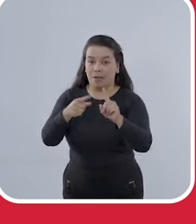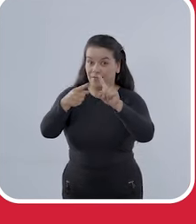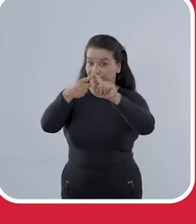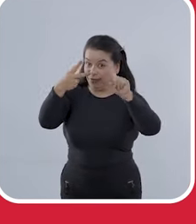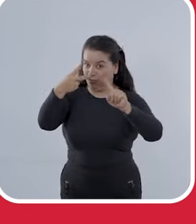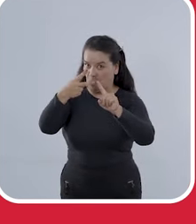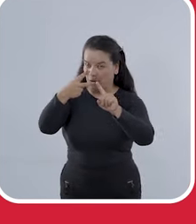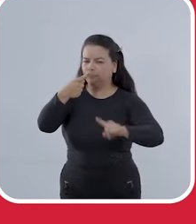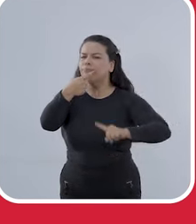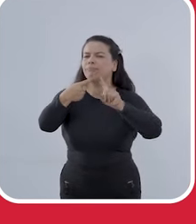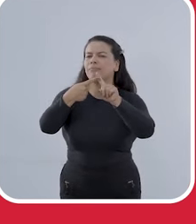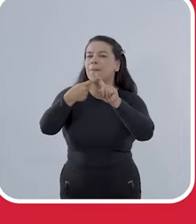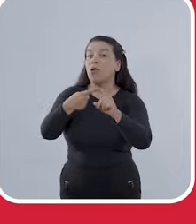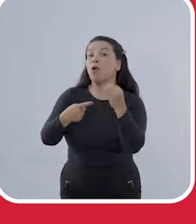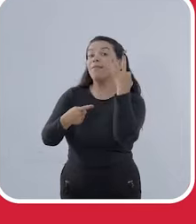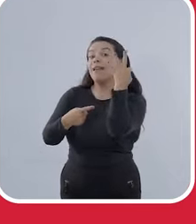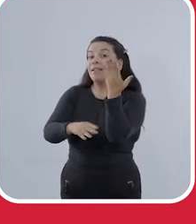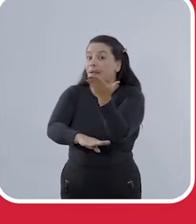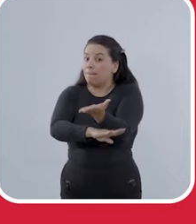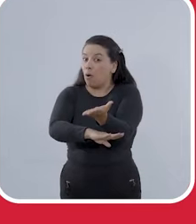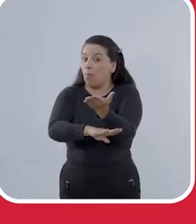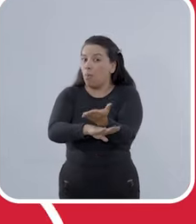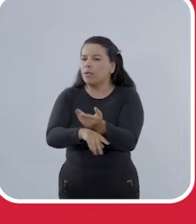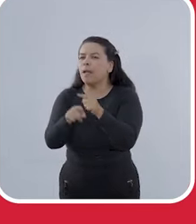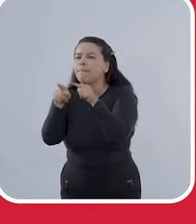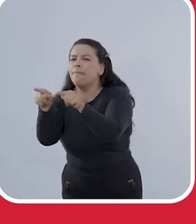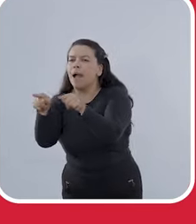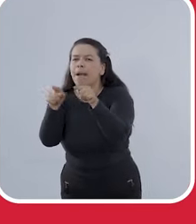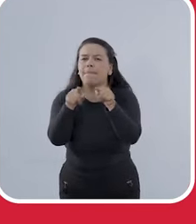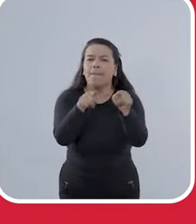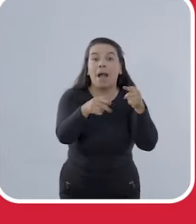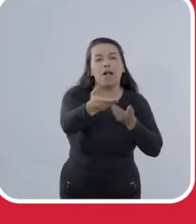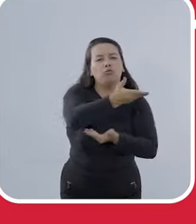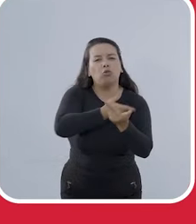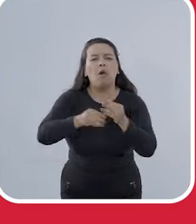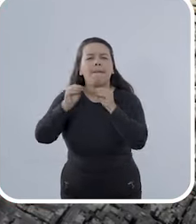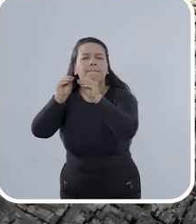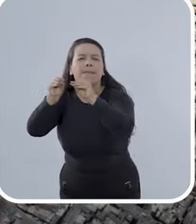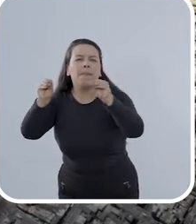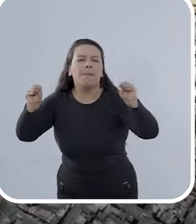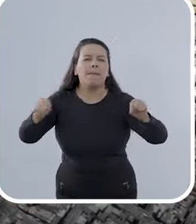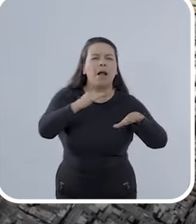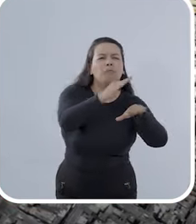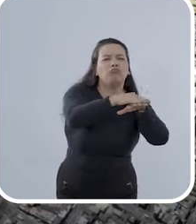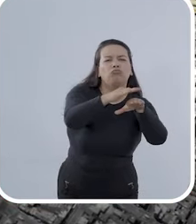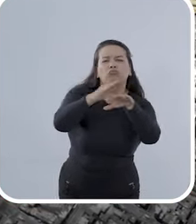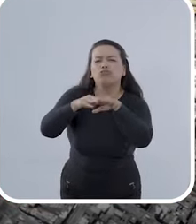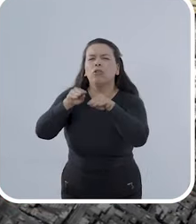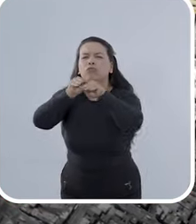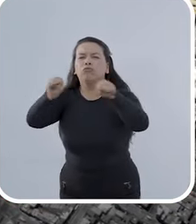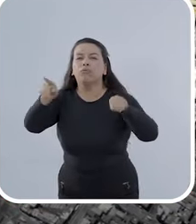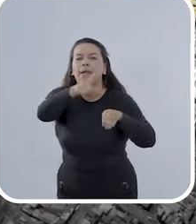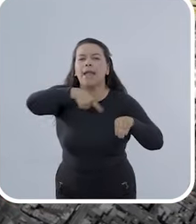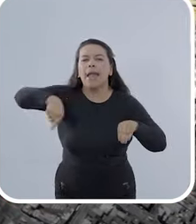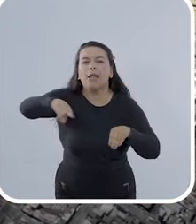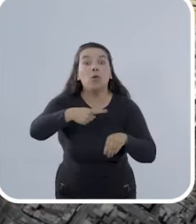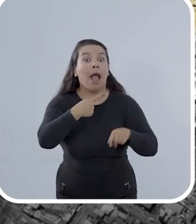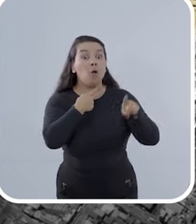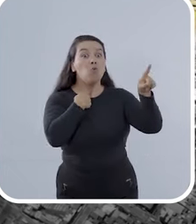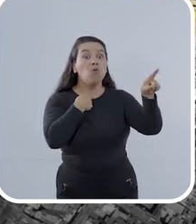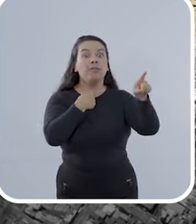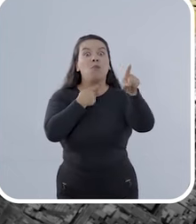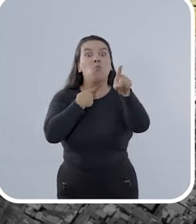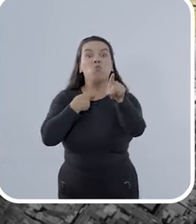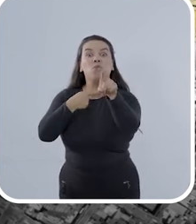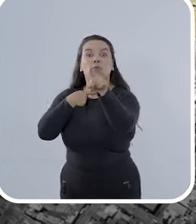El primero, el diseño de tres propuestas, que se someten a un proceso de socialización para que la ciudad pueda expresar sus preferencias